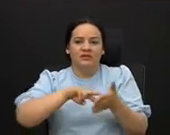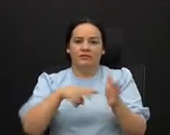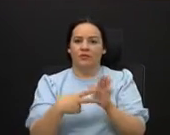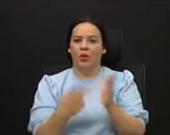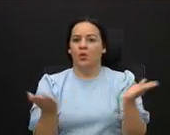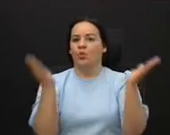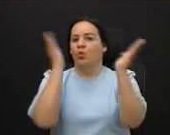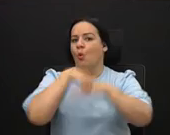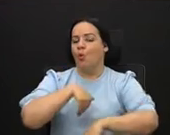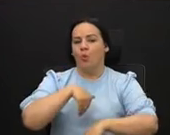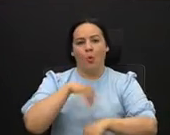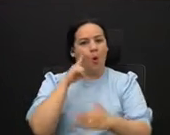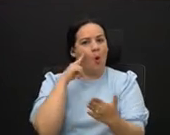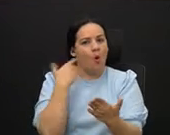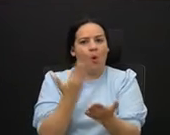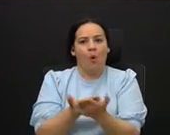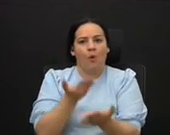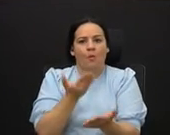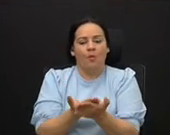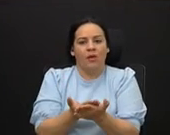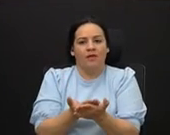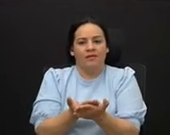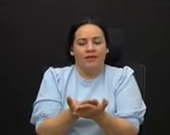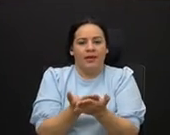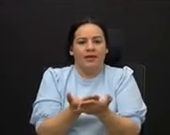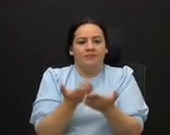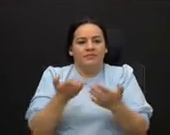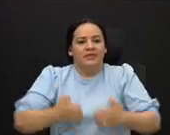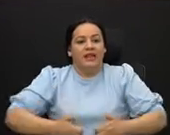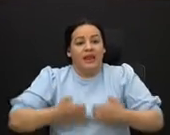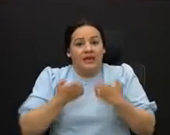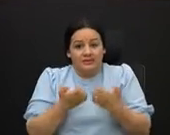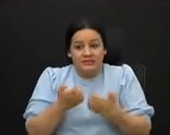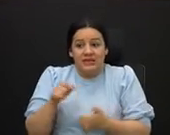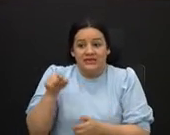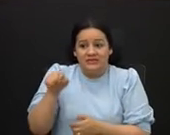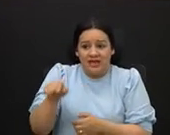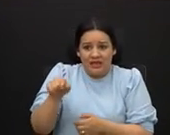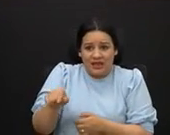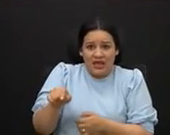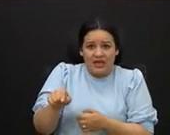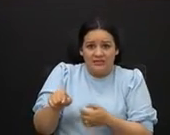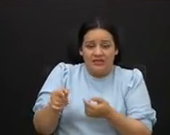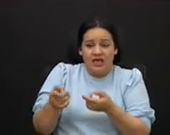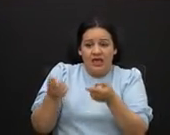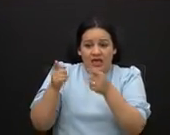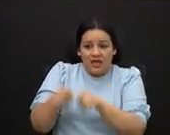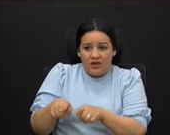cómo comprobar la existencia de que este hecho sucediera.